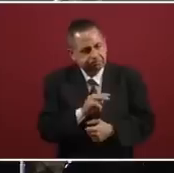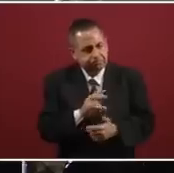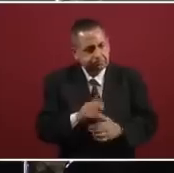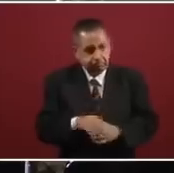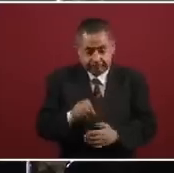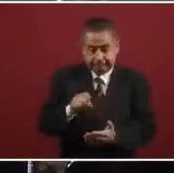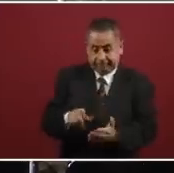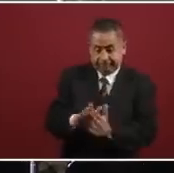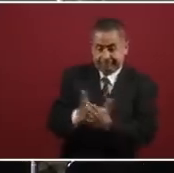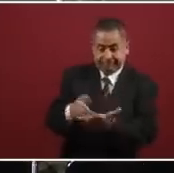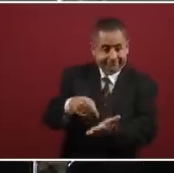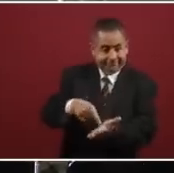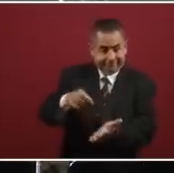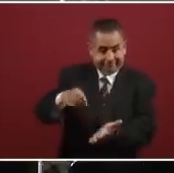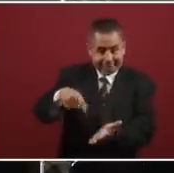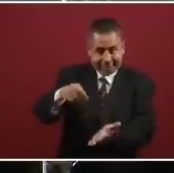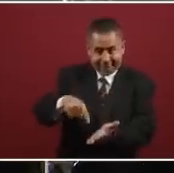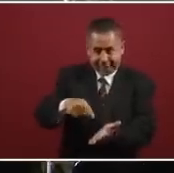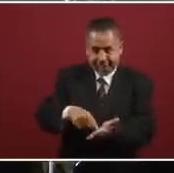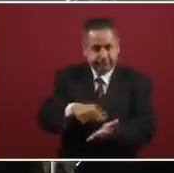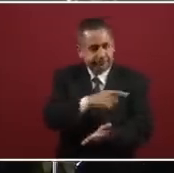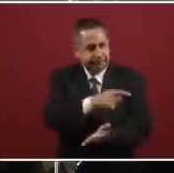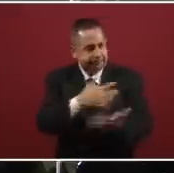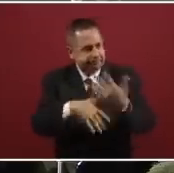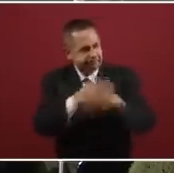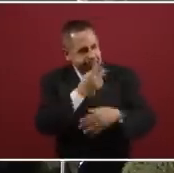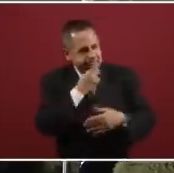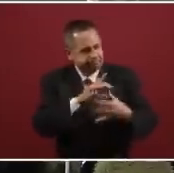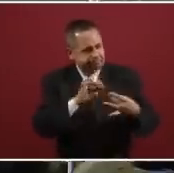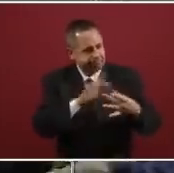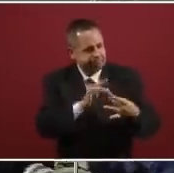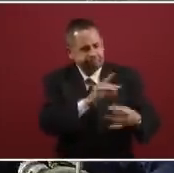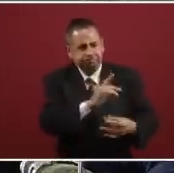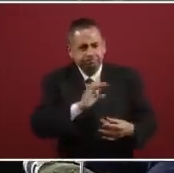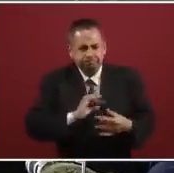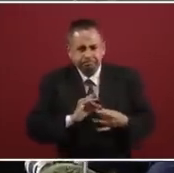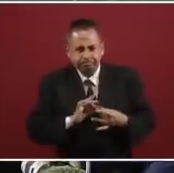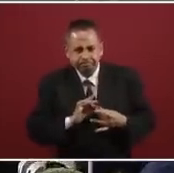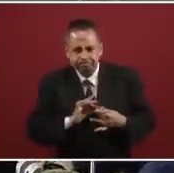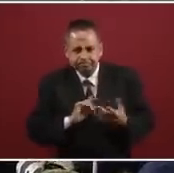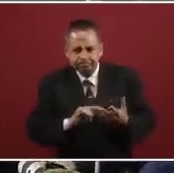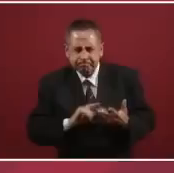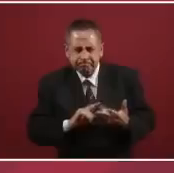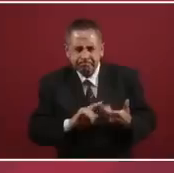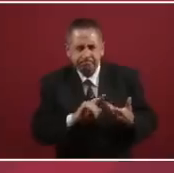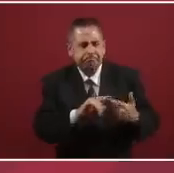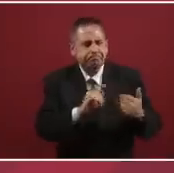en el libro, que estaban escritas en el libro, en la novela de Aguilar Camín.